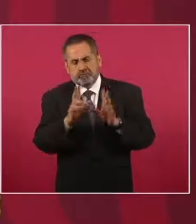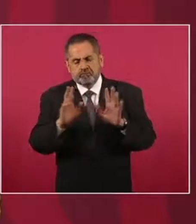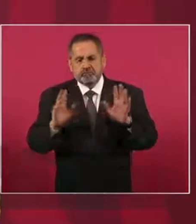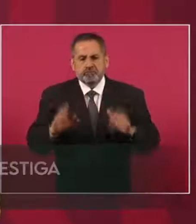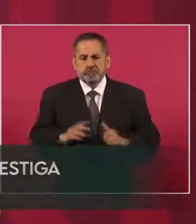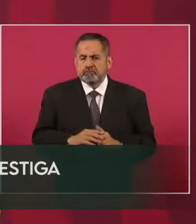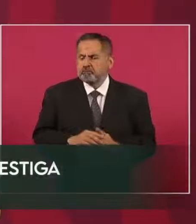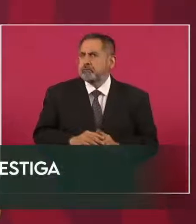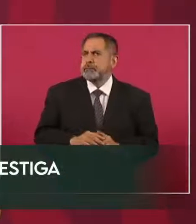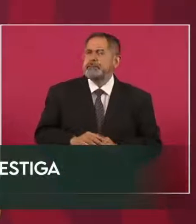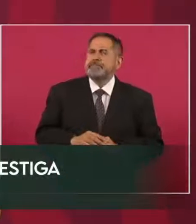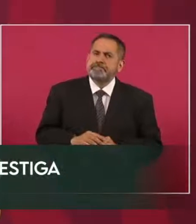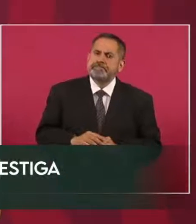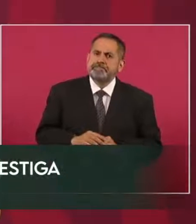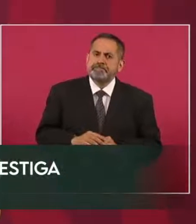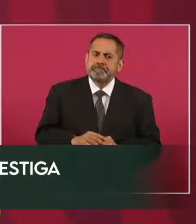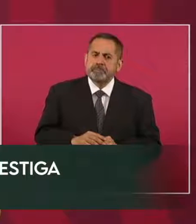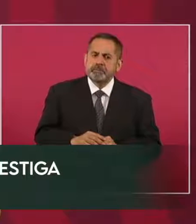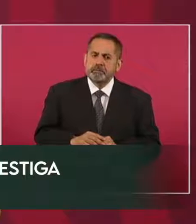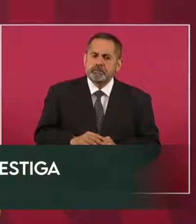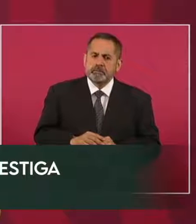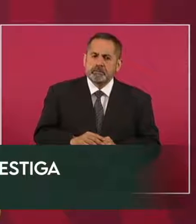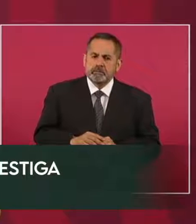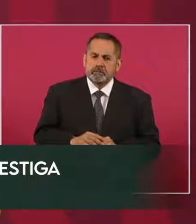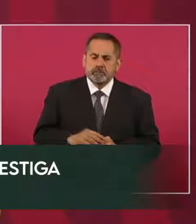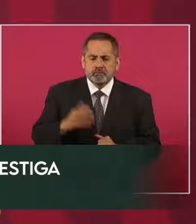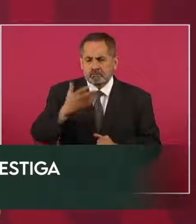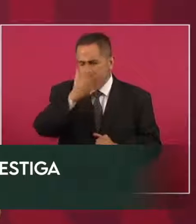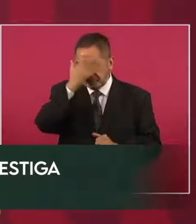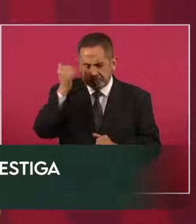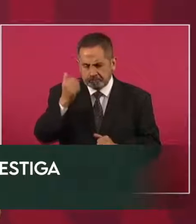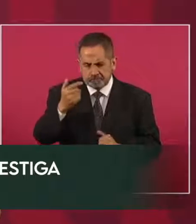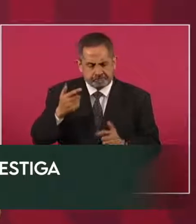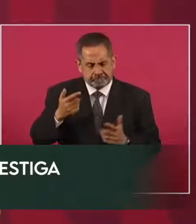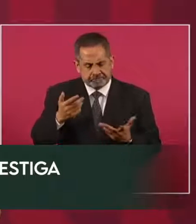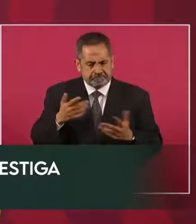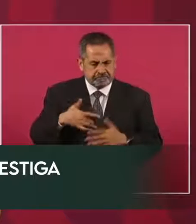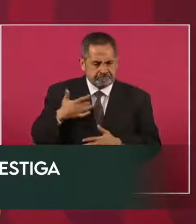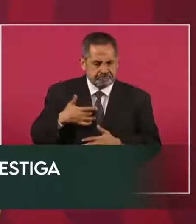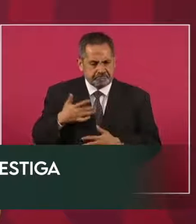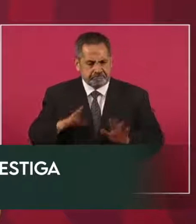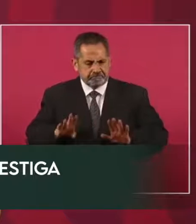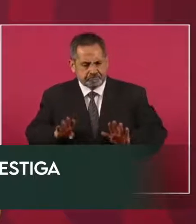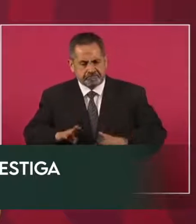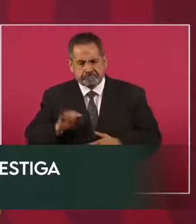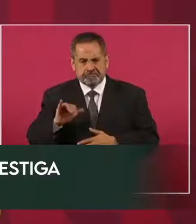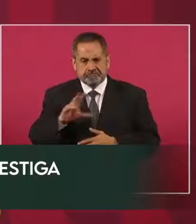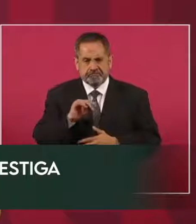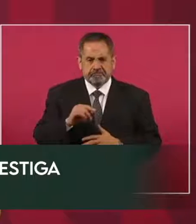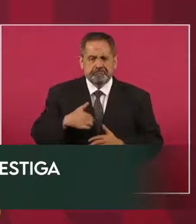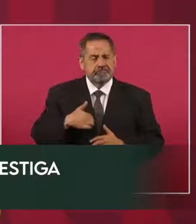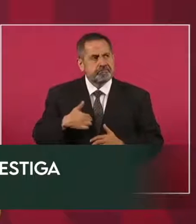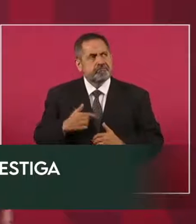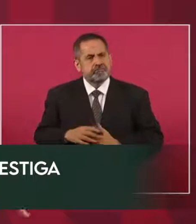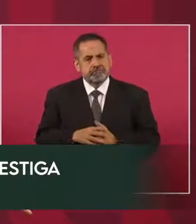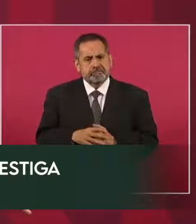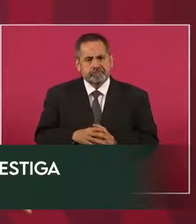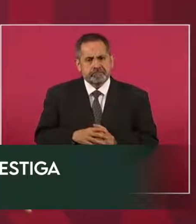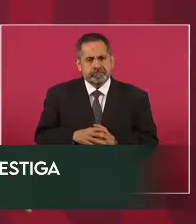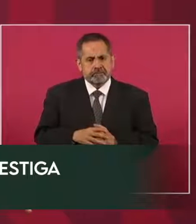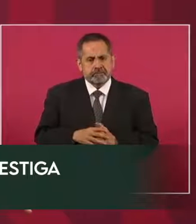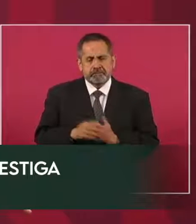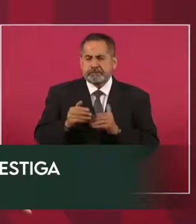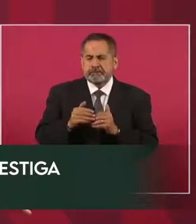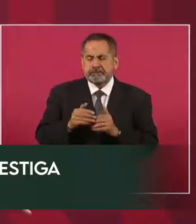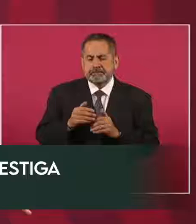En su matutina este miércoles en Palacio Nacional, el presidente Andrés Manuel López Obrador dijo que mañana jueves el titular de la Unidad de Investigación Financiera, Pablo